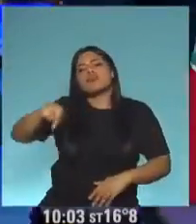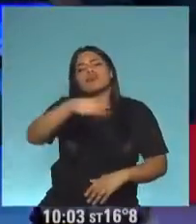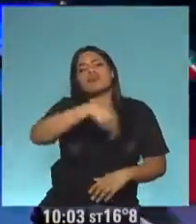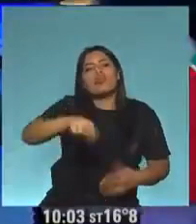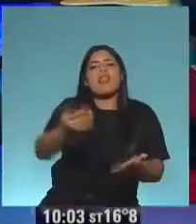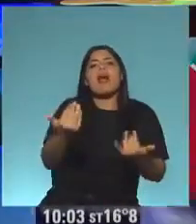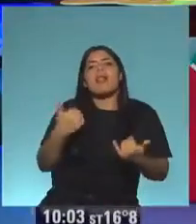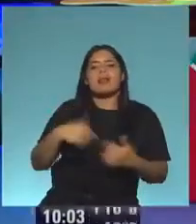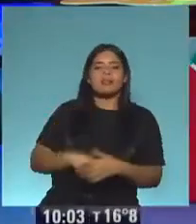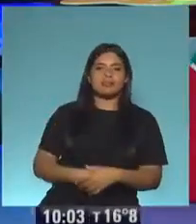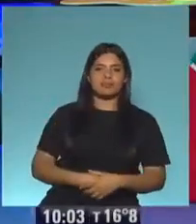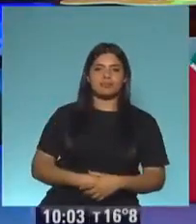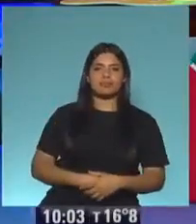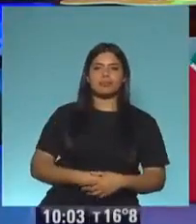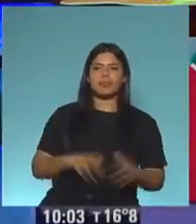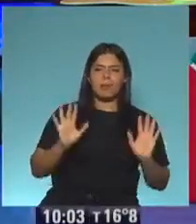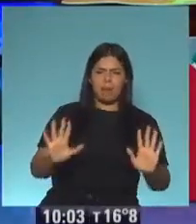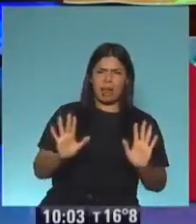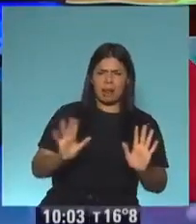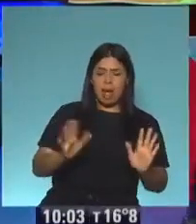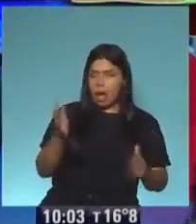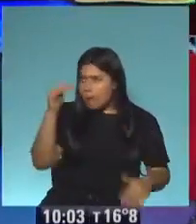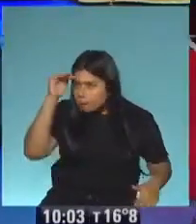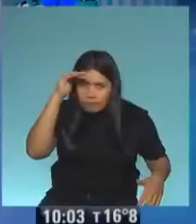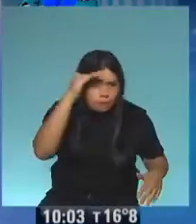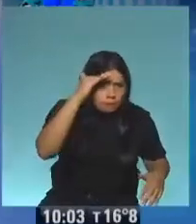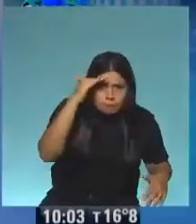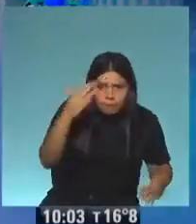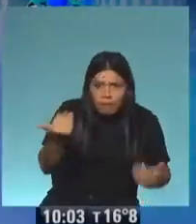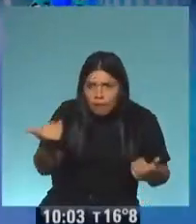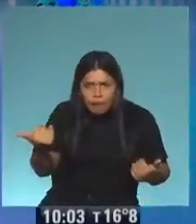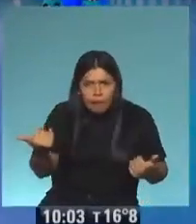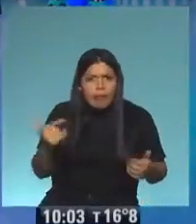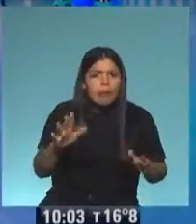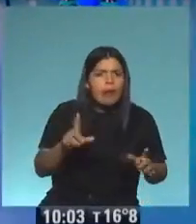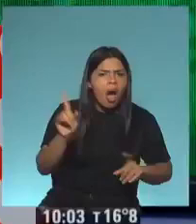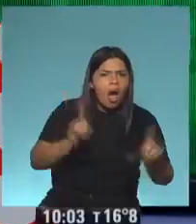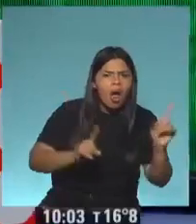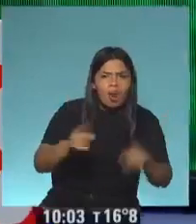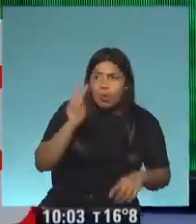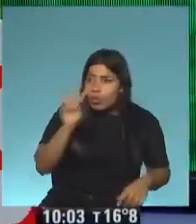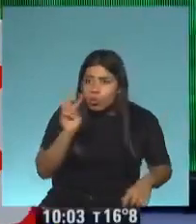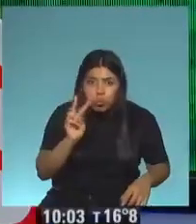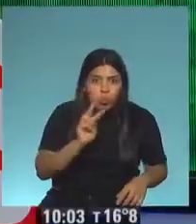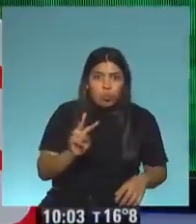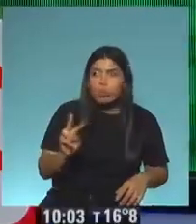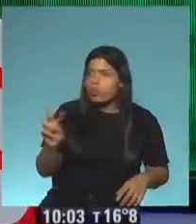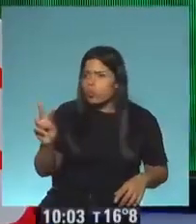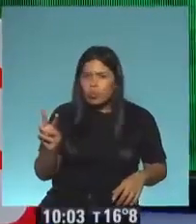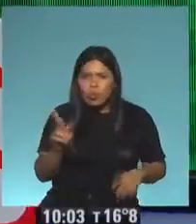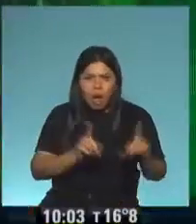cada uno. Y a ver, ahora paren, a ver. ¿Qué hay? ¿Quién hay? Yo no vi ninguno. ¿Ven alguno ustedes? ¿Un qué? ¿Algún qué? ¿Un qué? A